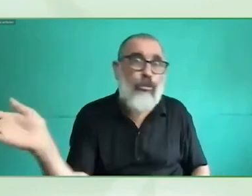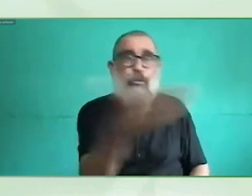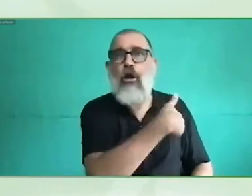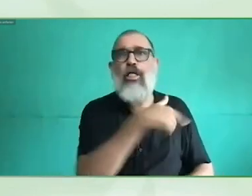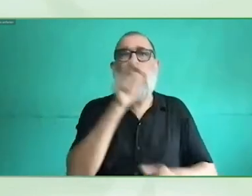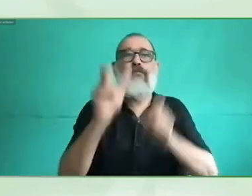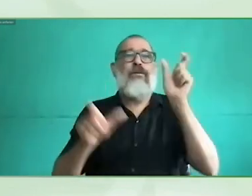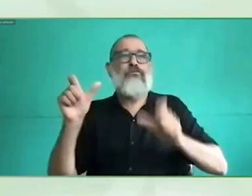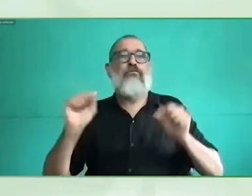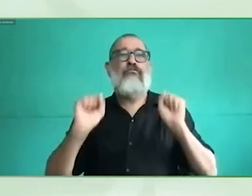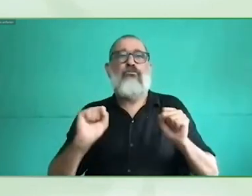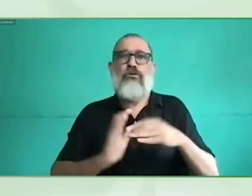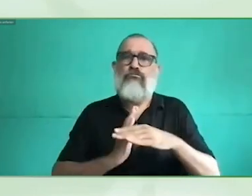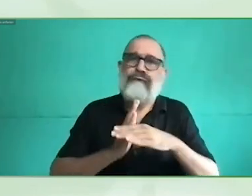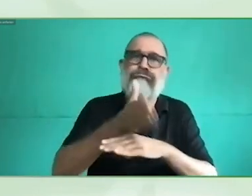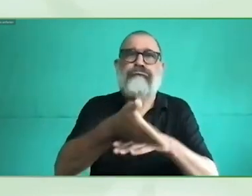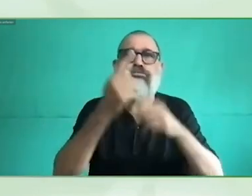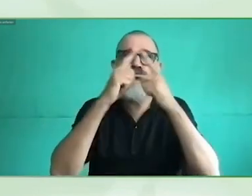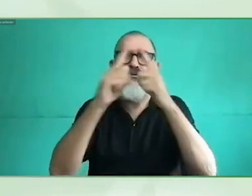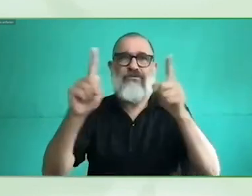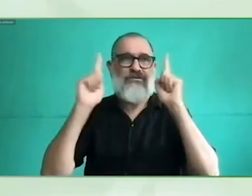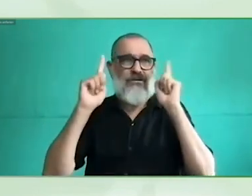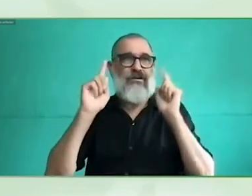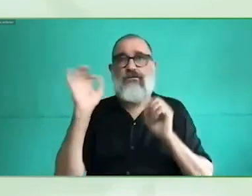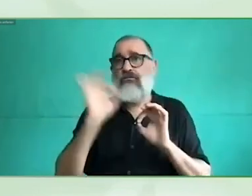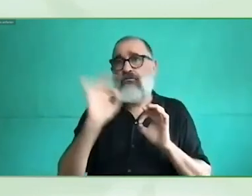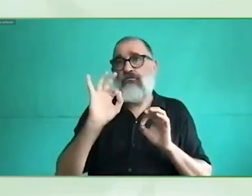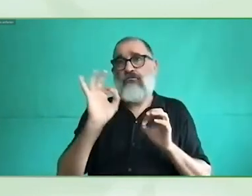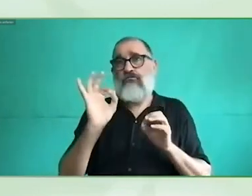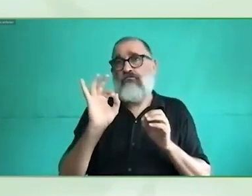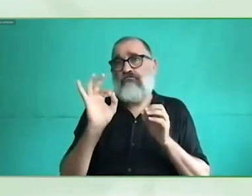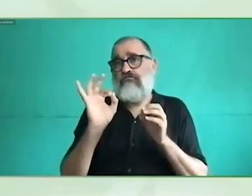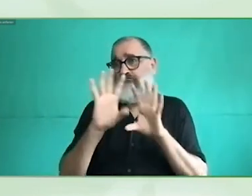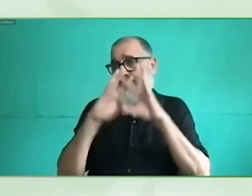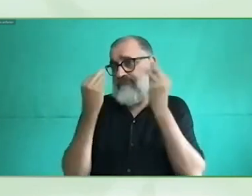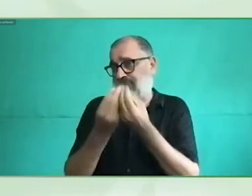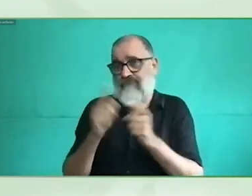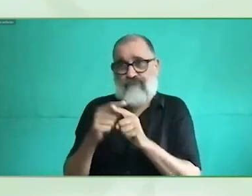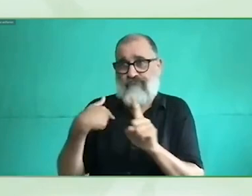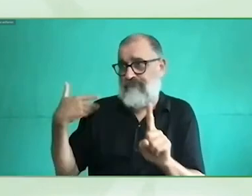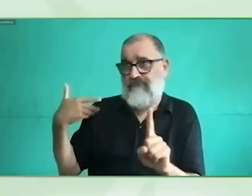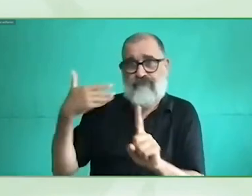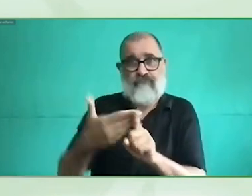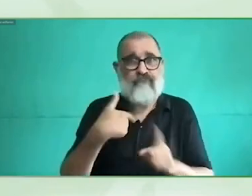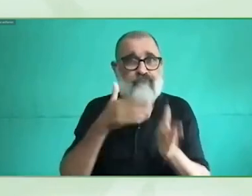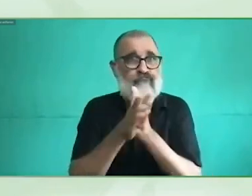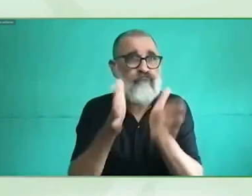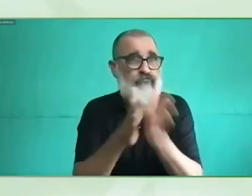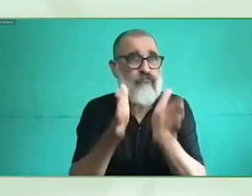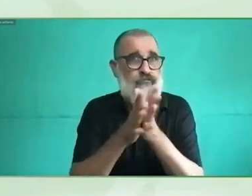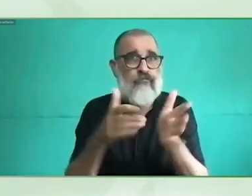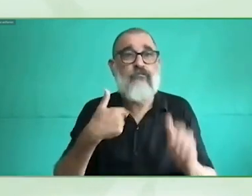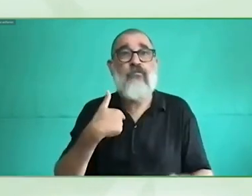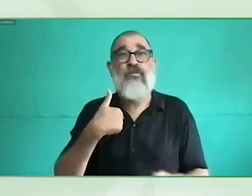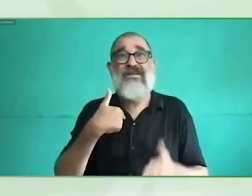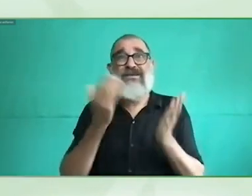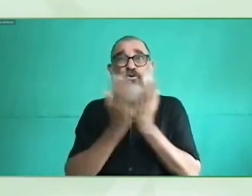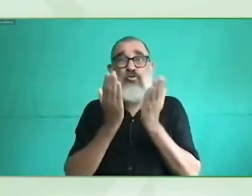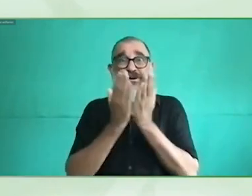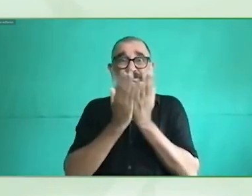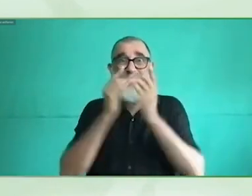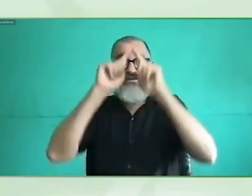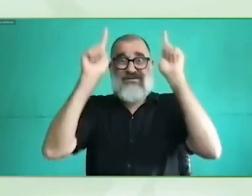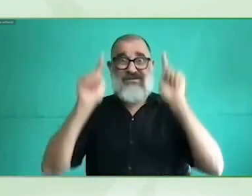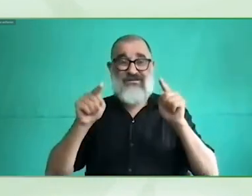Cómo subir iba a acabar las grados porque no sé simplemente me tocó adaptarme dos años después de